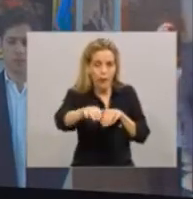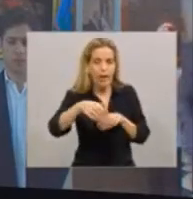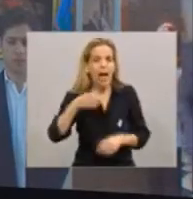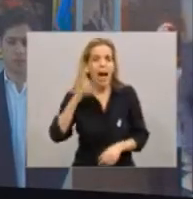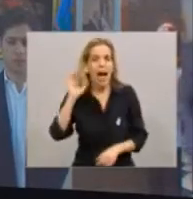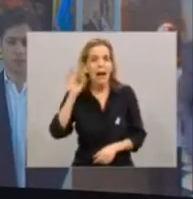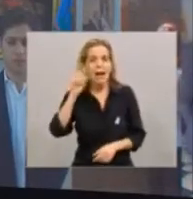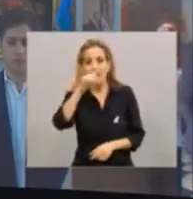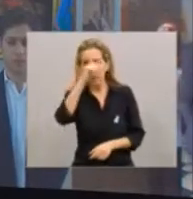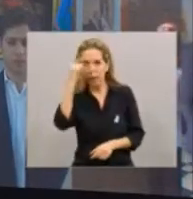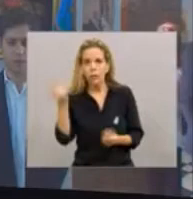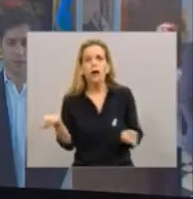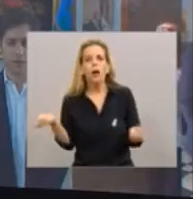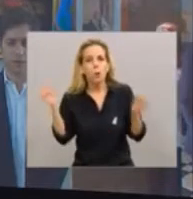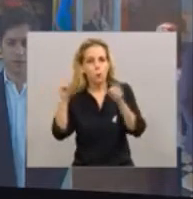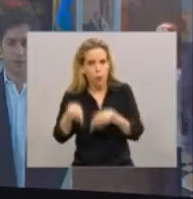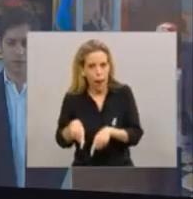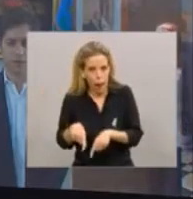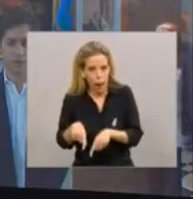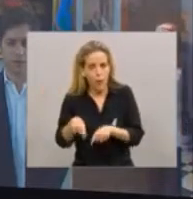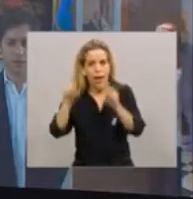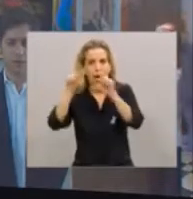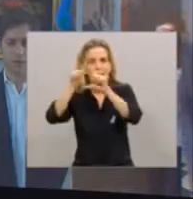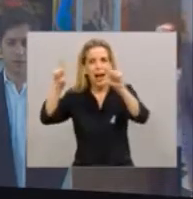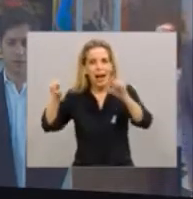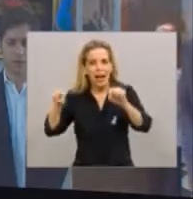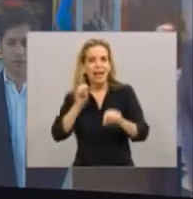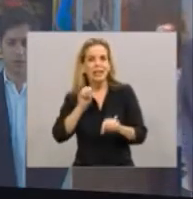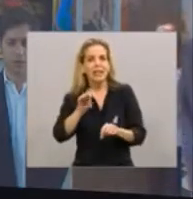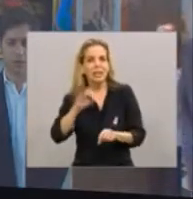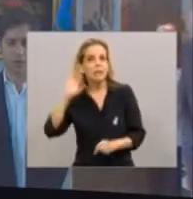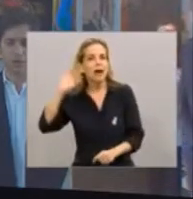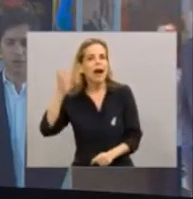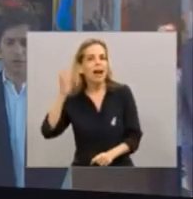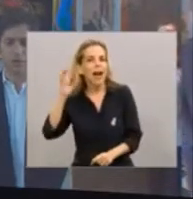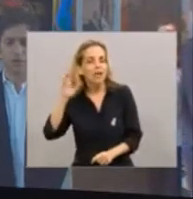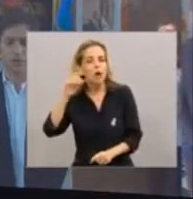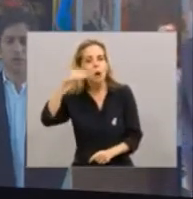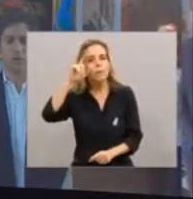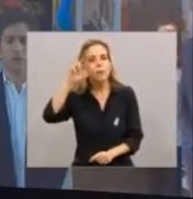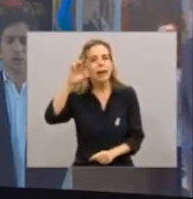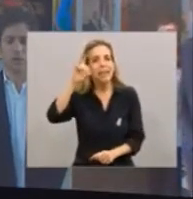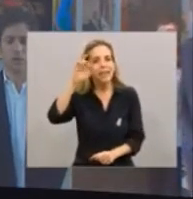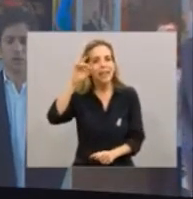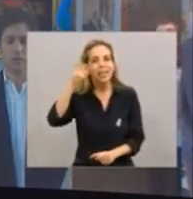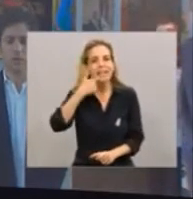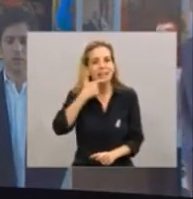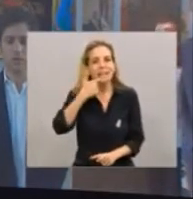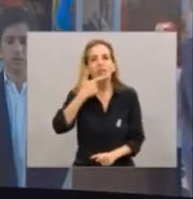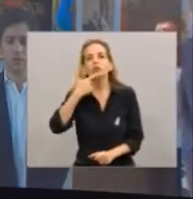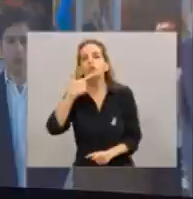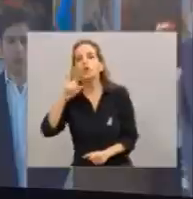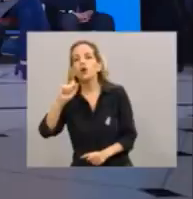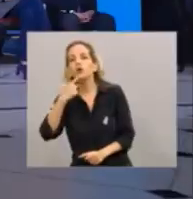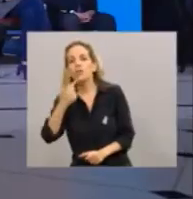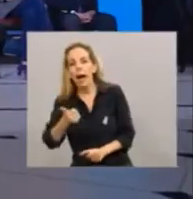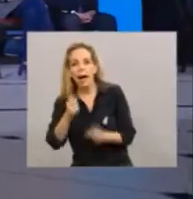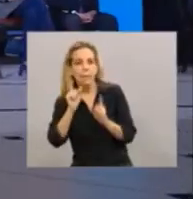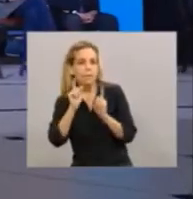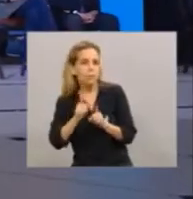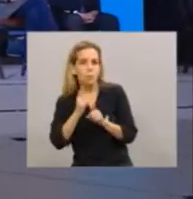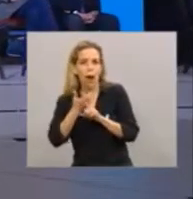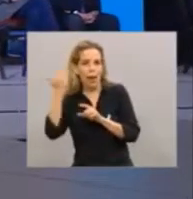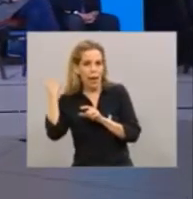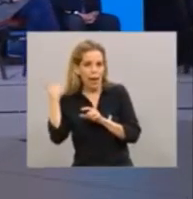nacional volverá a llamarse radio mercedes sosa como siempre debió ser y algún día dejó de ser y